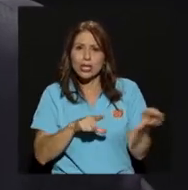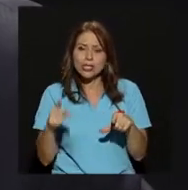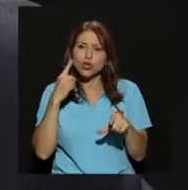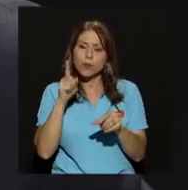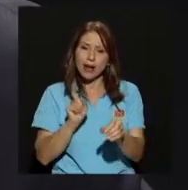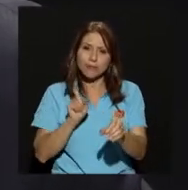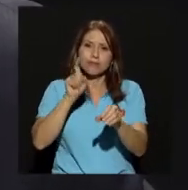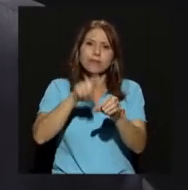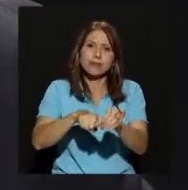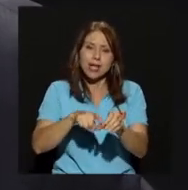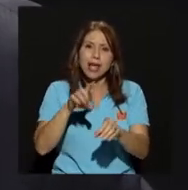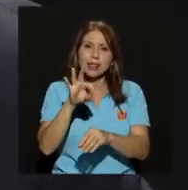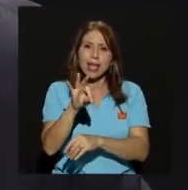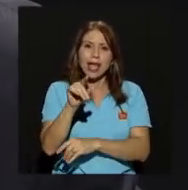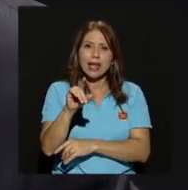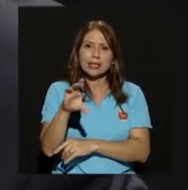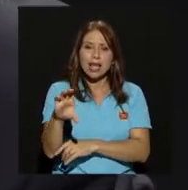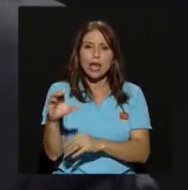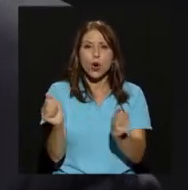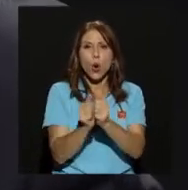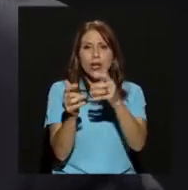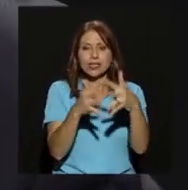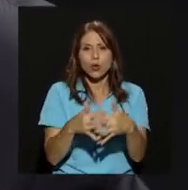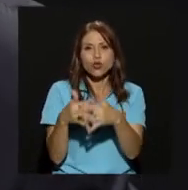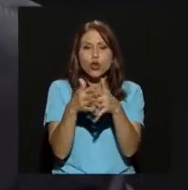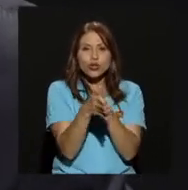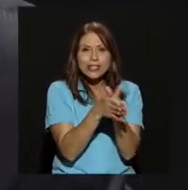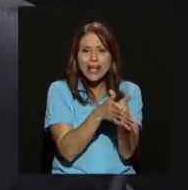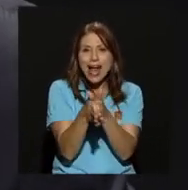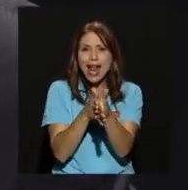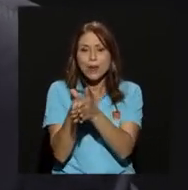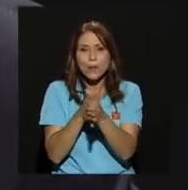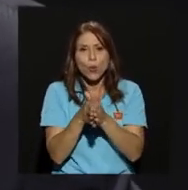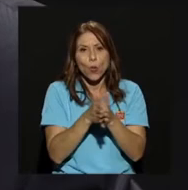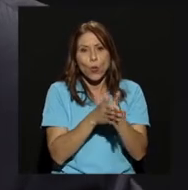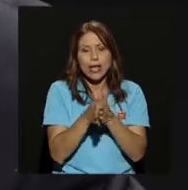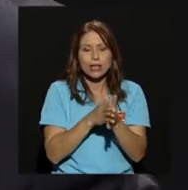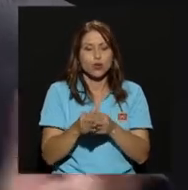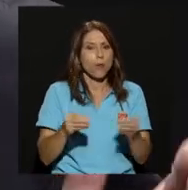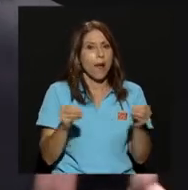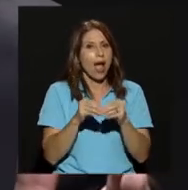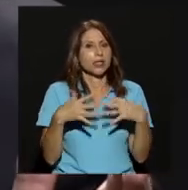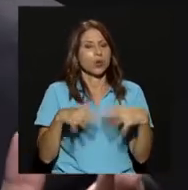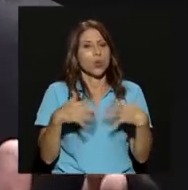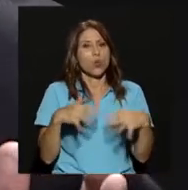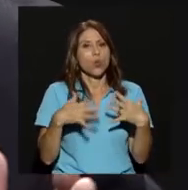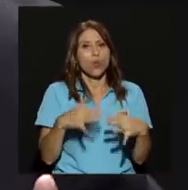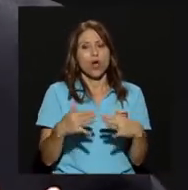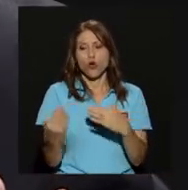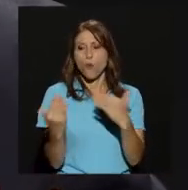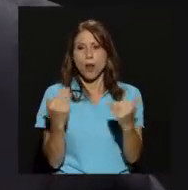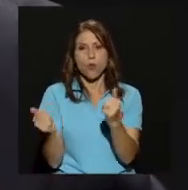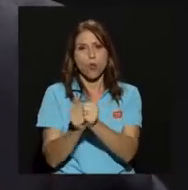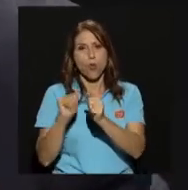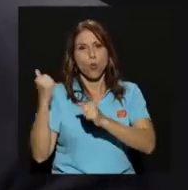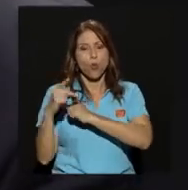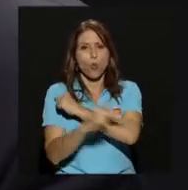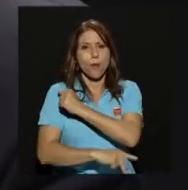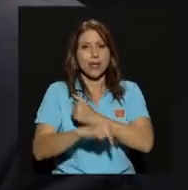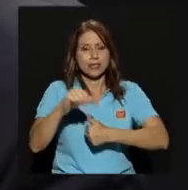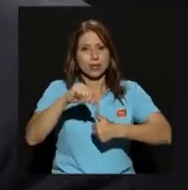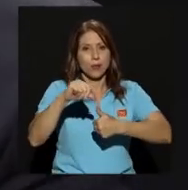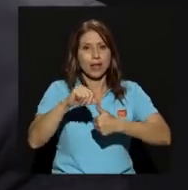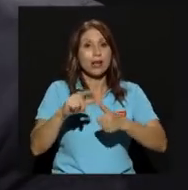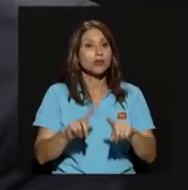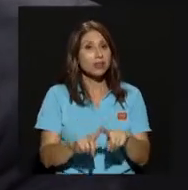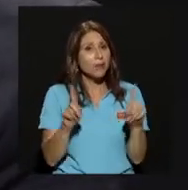al tlc con eeuu y sacarle el provecho el mayor provecho mucho más que el resto de los países centroamericanos y